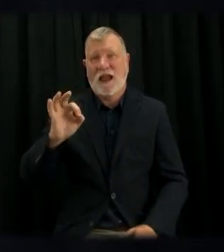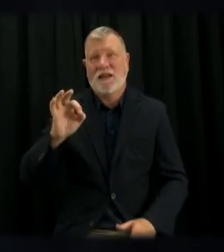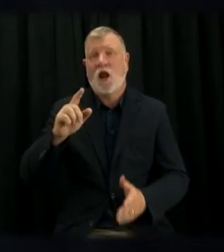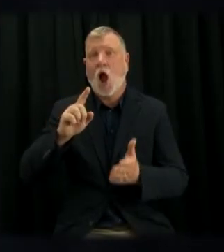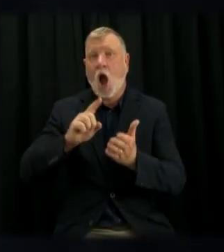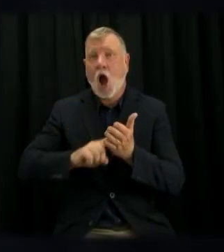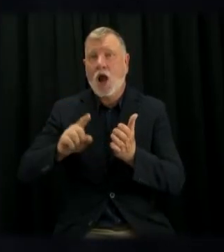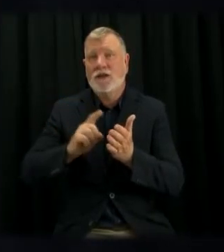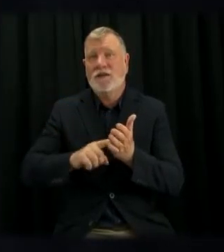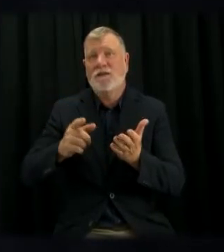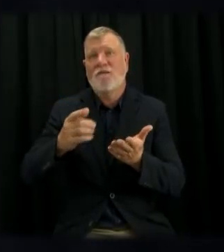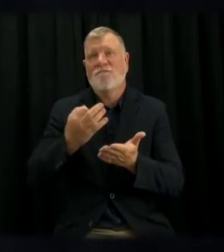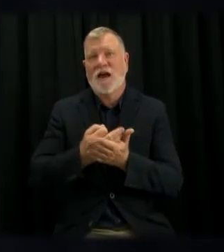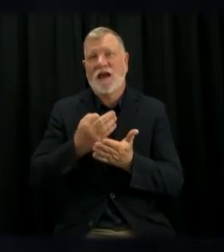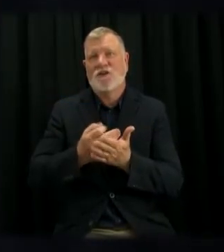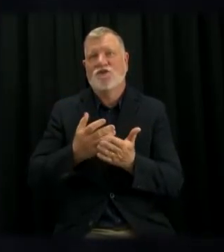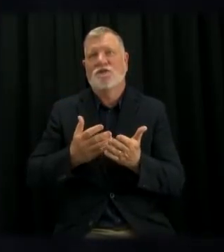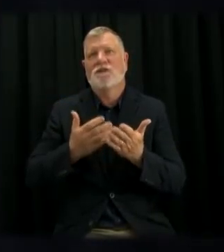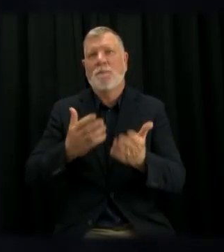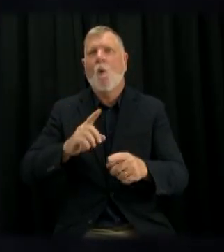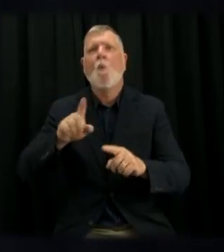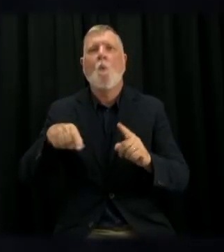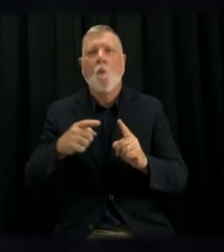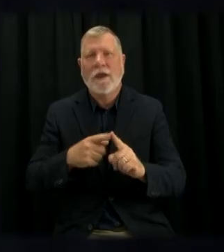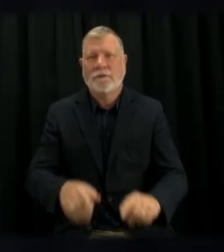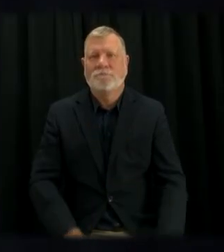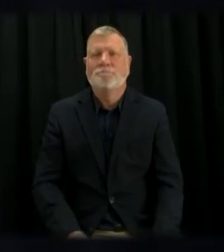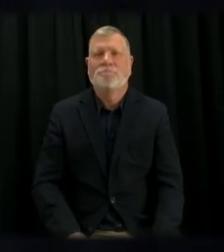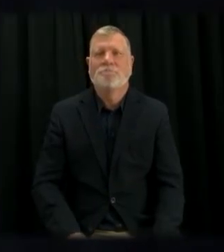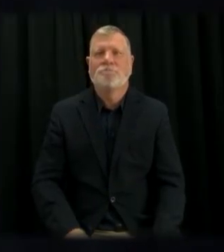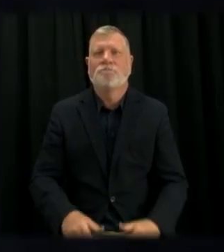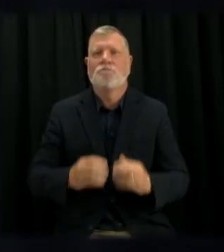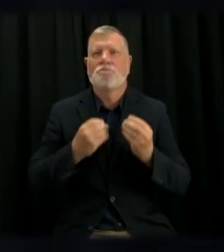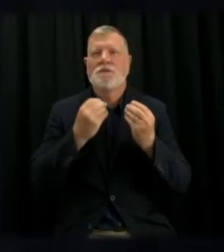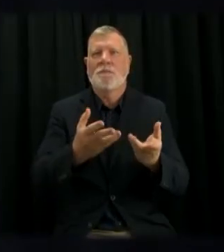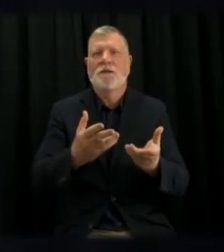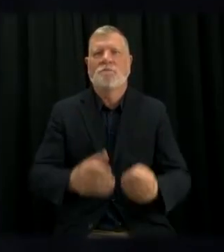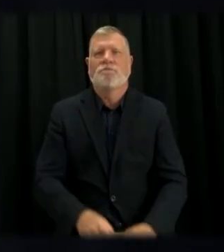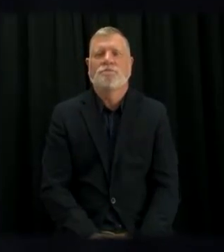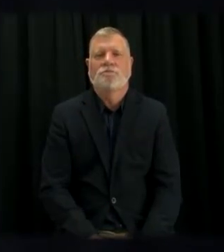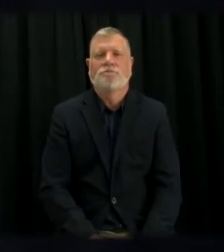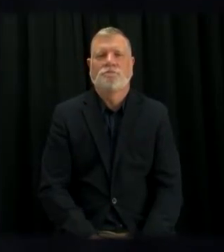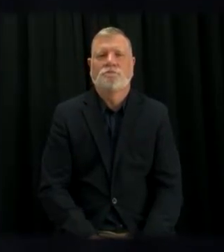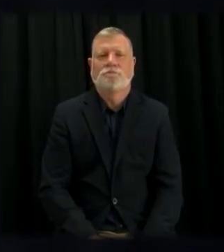2018 y 2019 estarán completados y presentes al público?